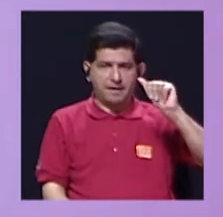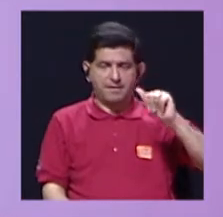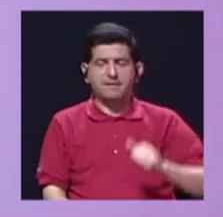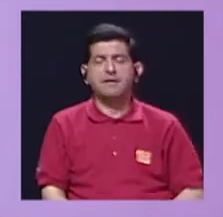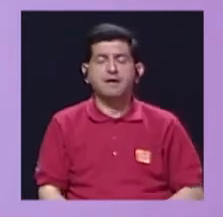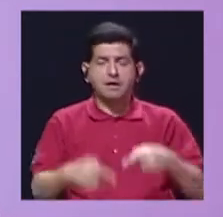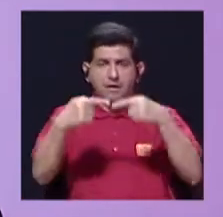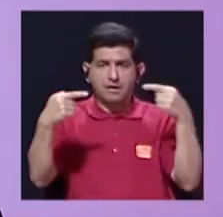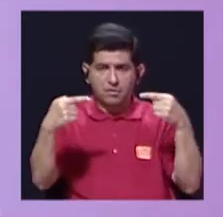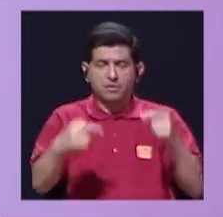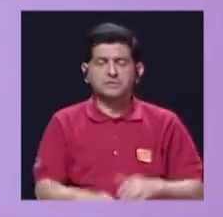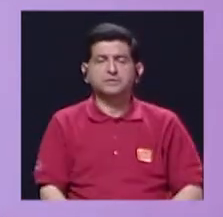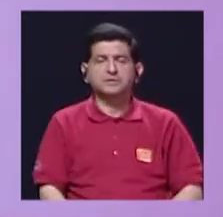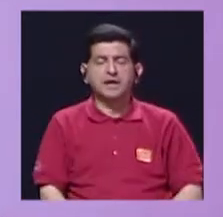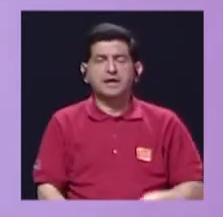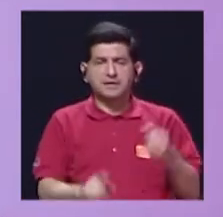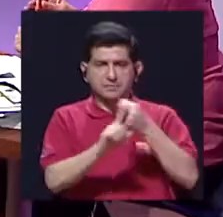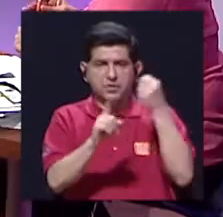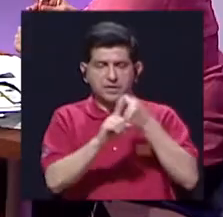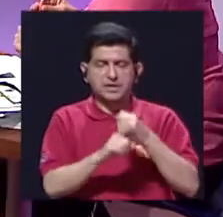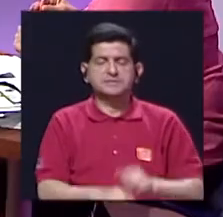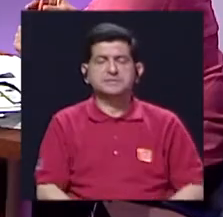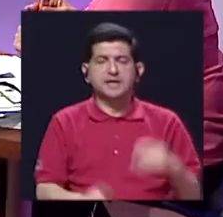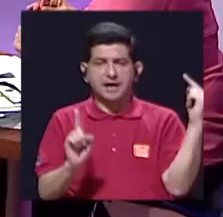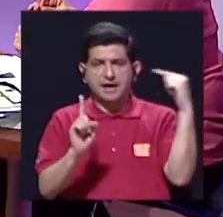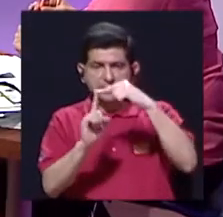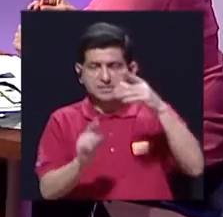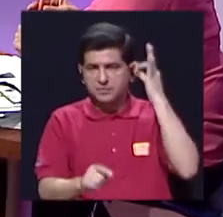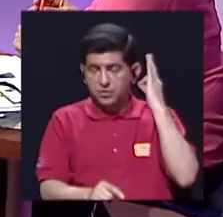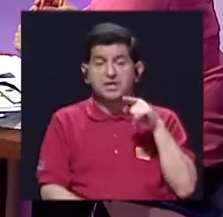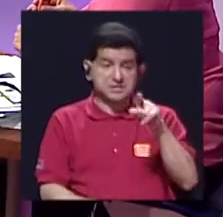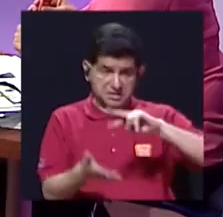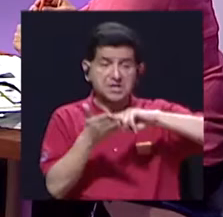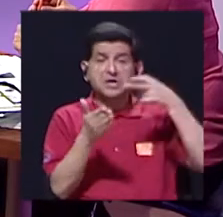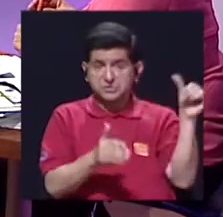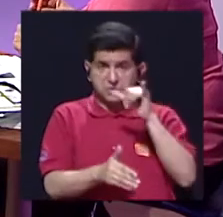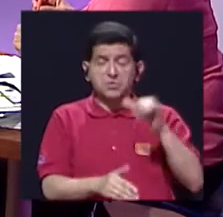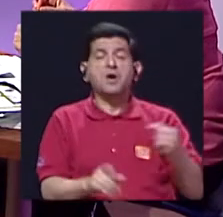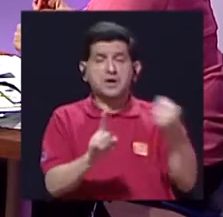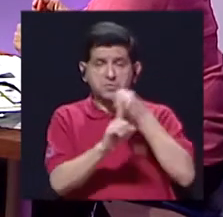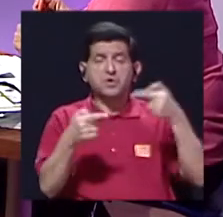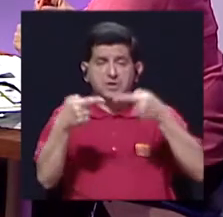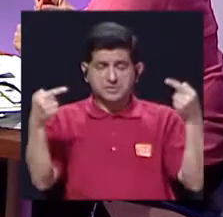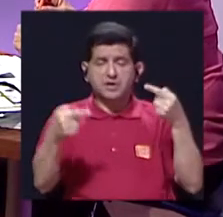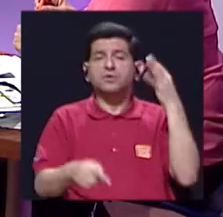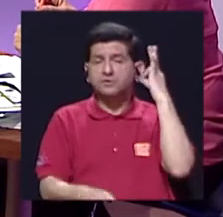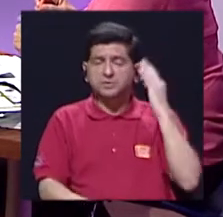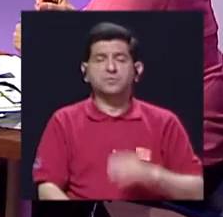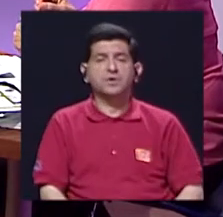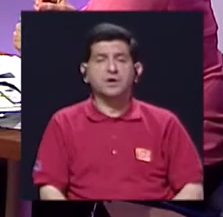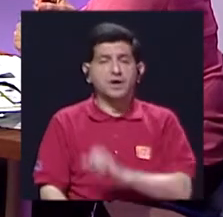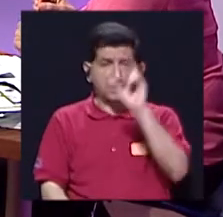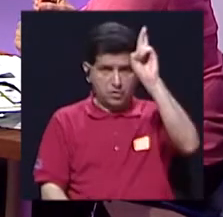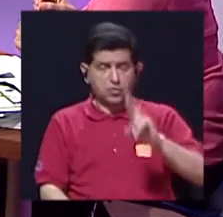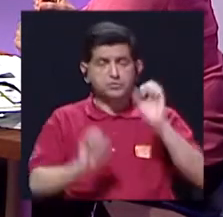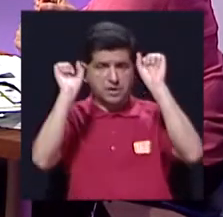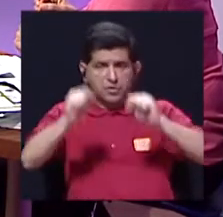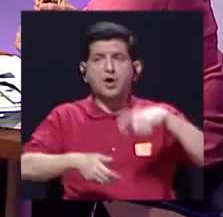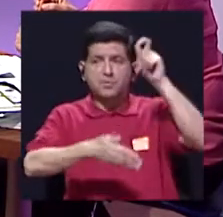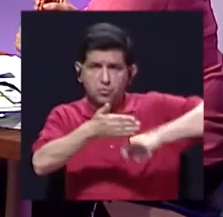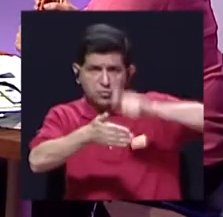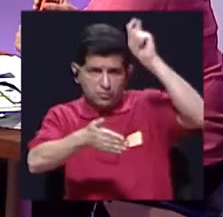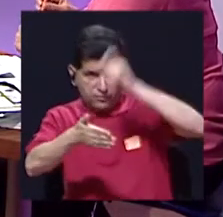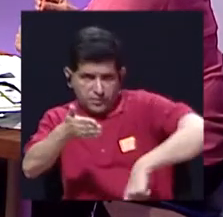contra la violencia a las mujeres, y este tipo de discriminación es violencia contra las mujeres. Entonces yo creo que si Costa Rica tuvo el valor de ir a